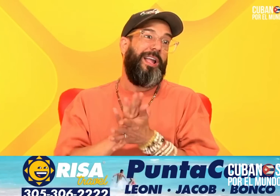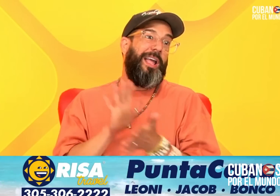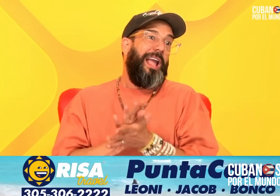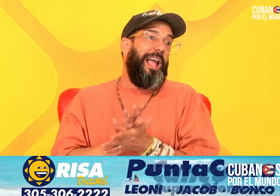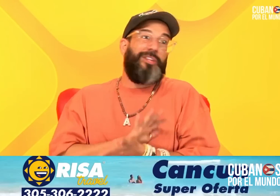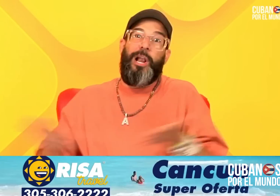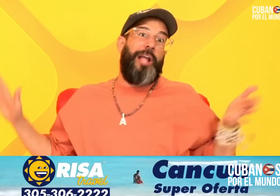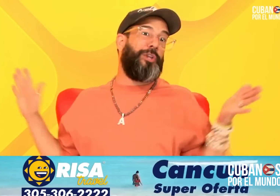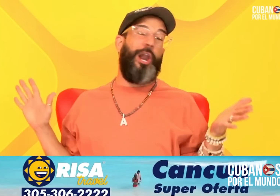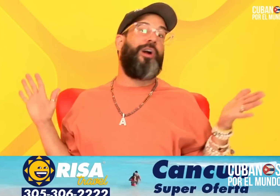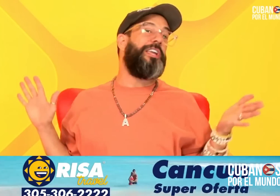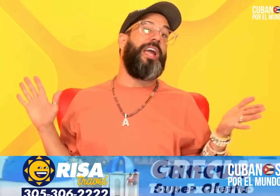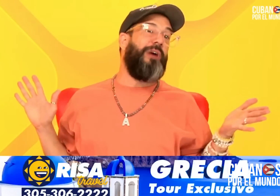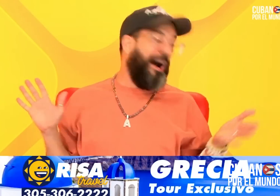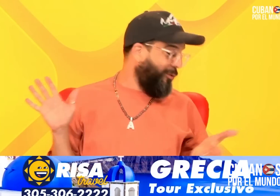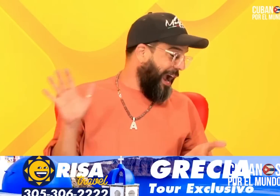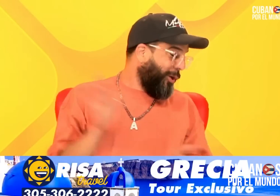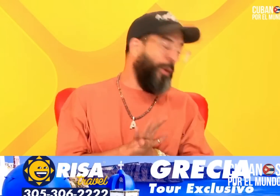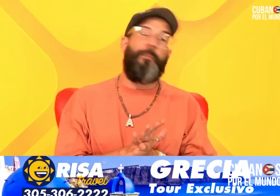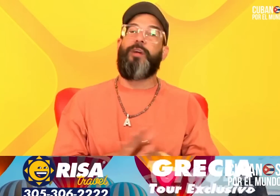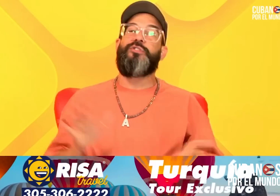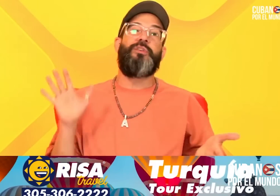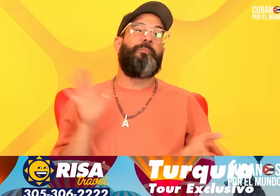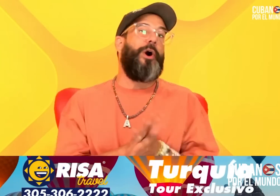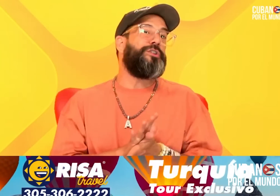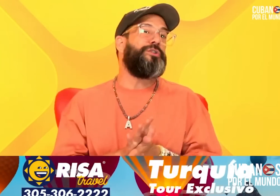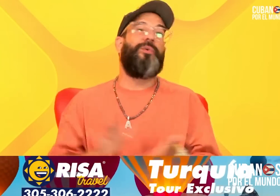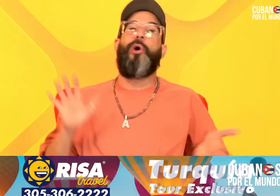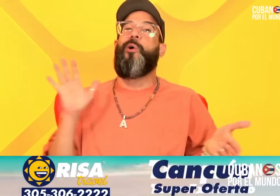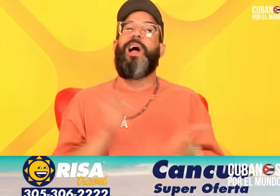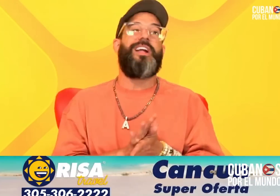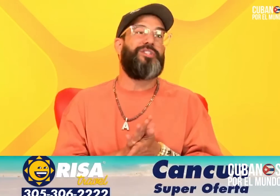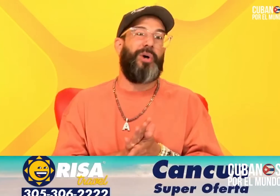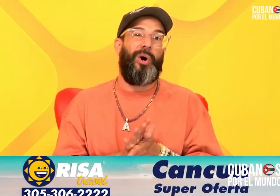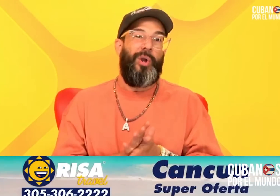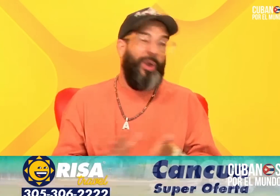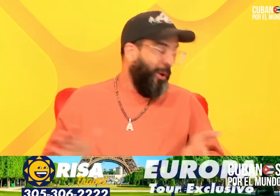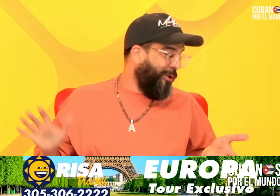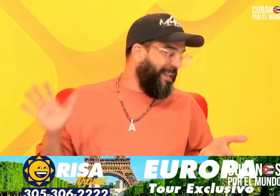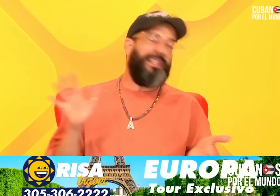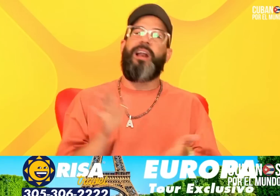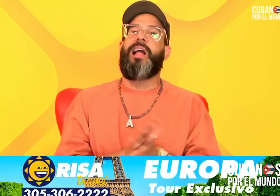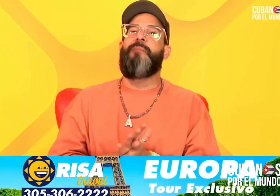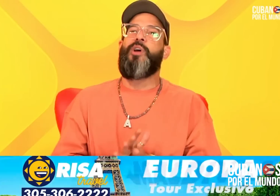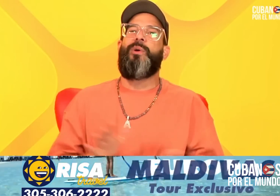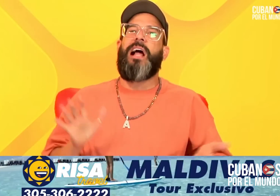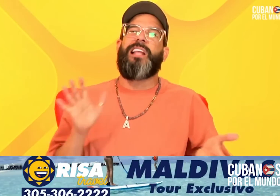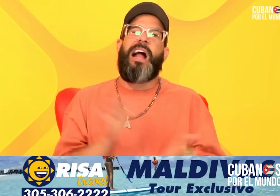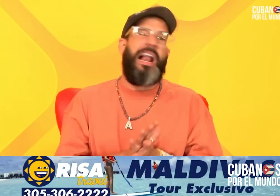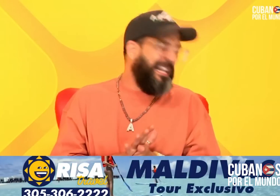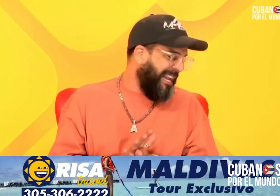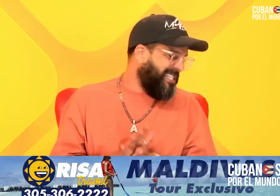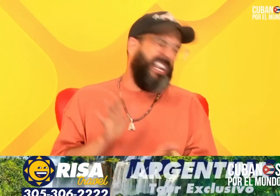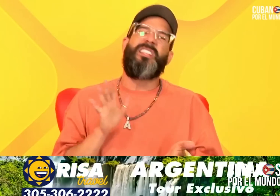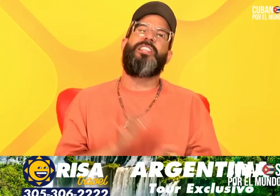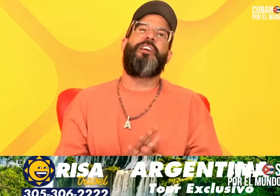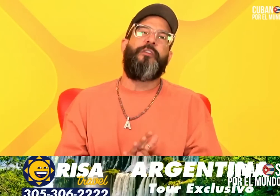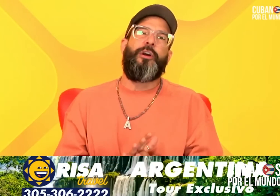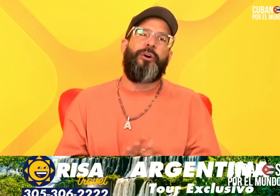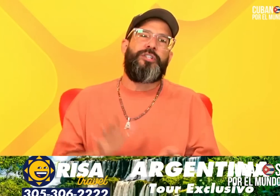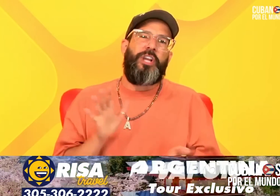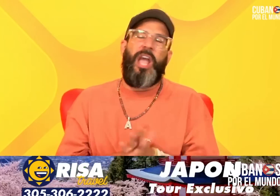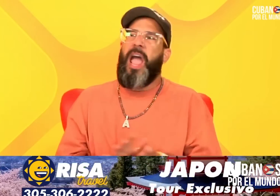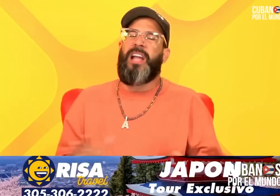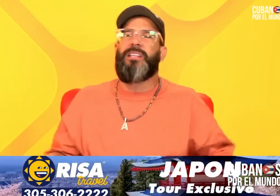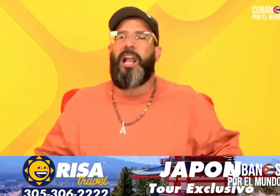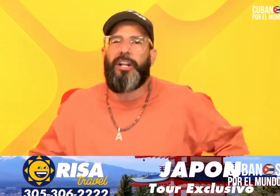porque esto es lo que lleva una cumbre, un simposio, un congreso, un intercambio bilateral de